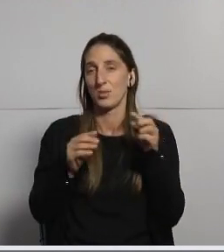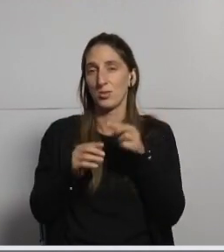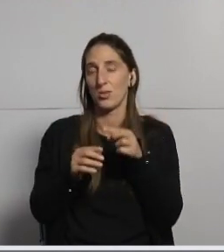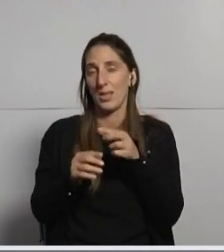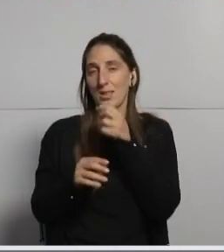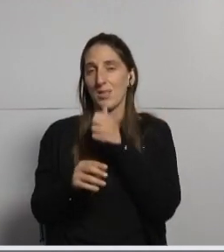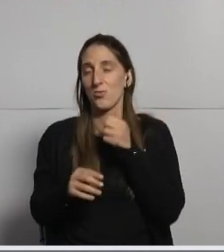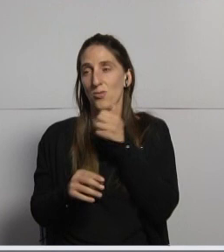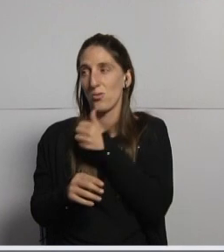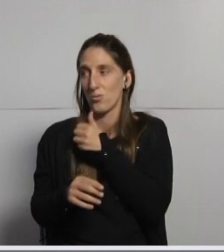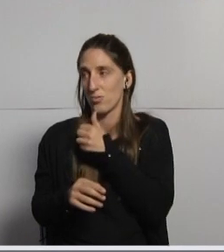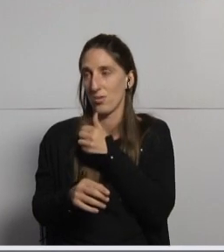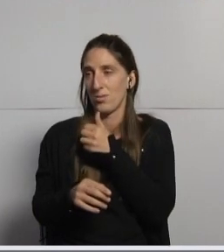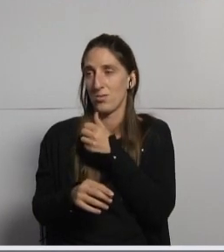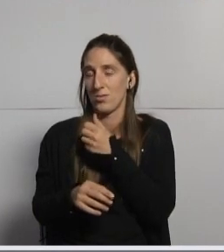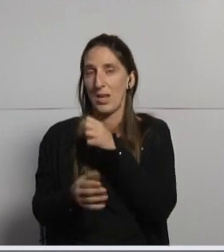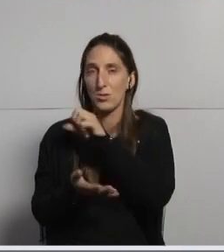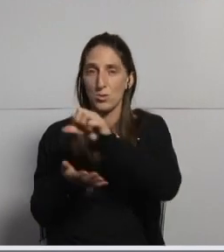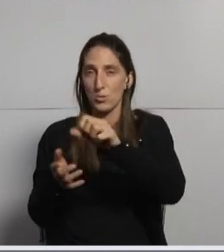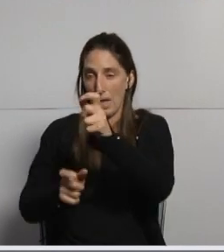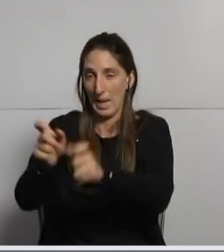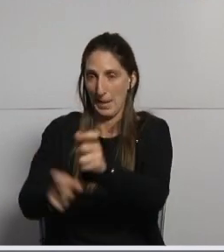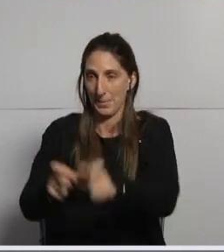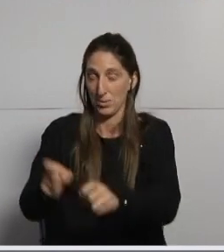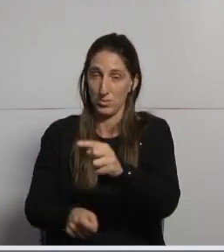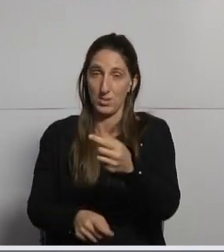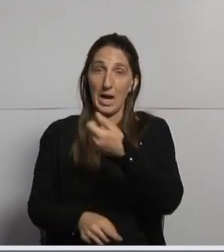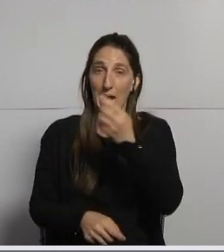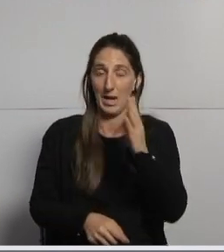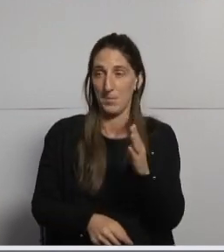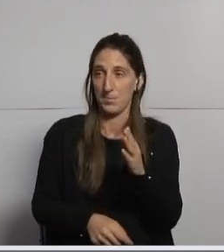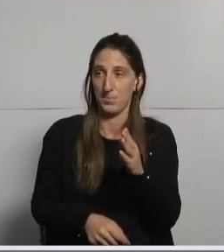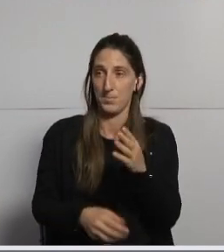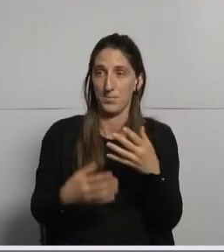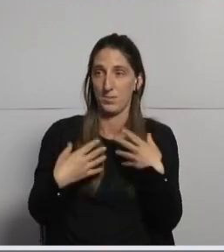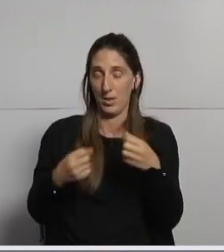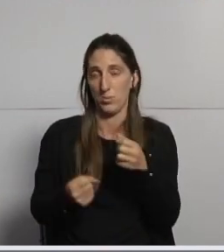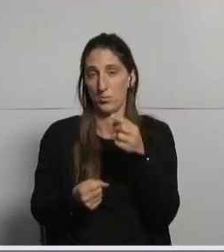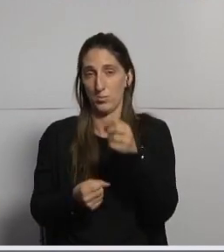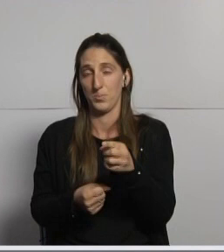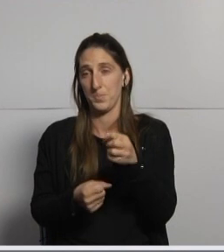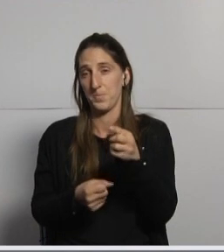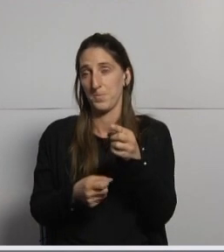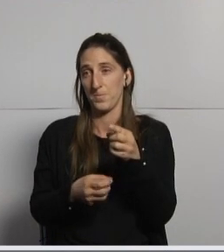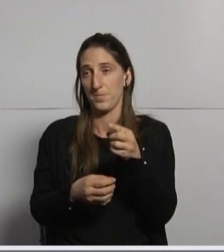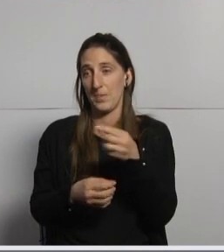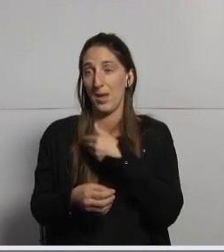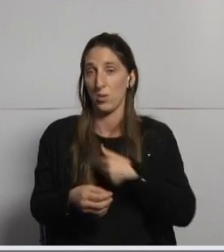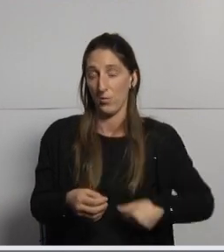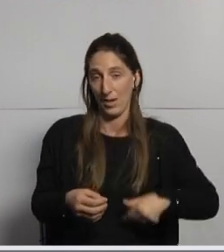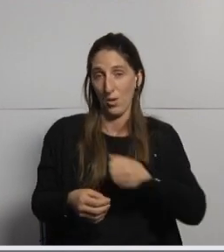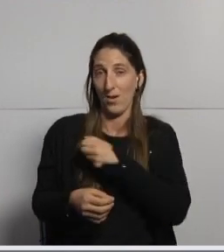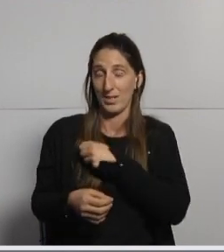de soluciones a los ciudadanos. Acá hay una aplicación que se llama Here for You, que es del gobierno de